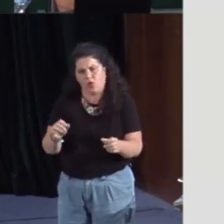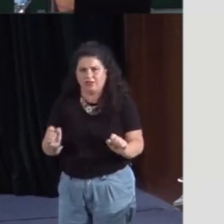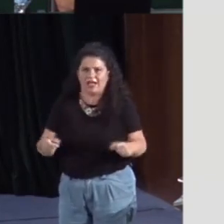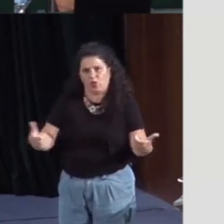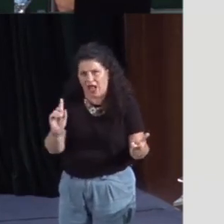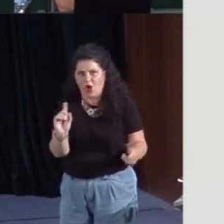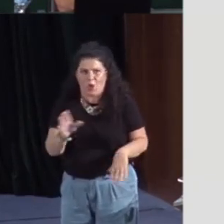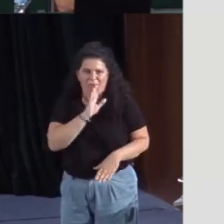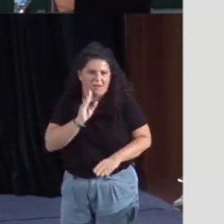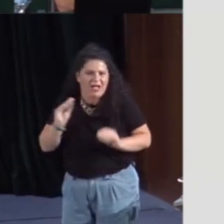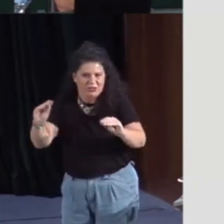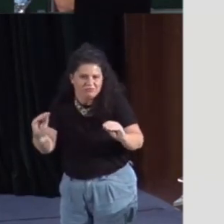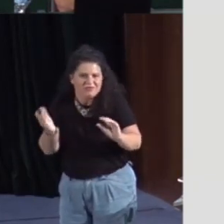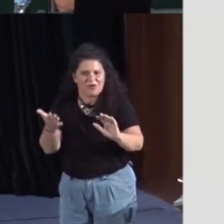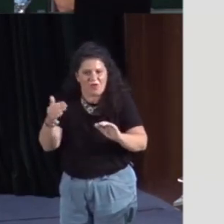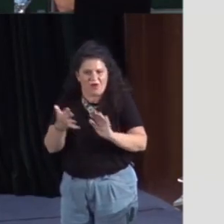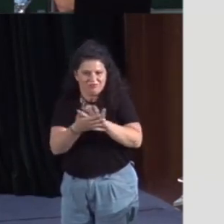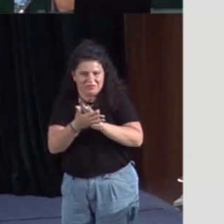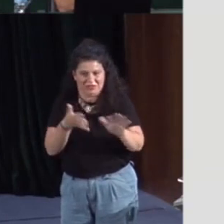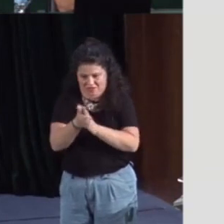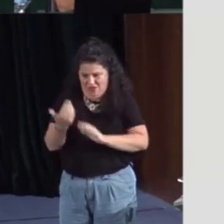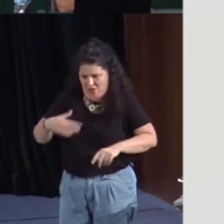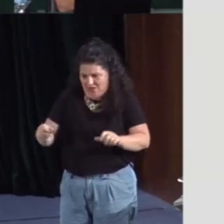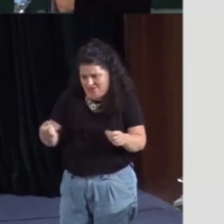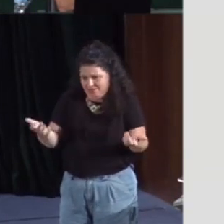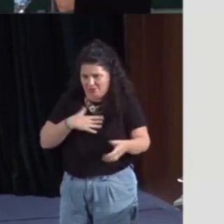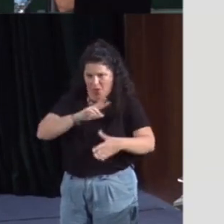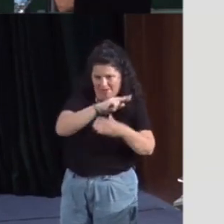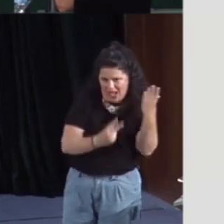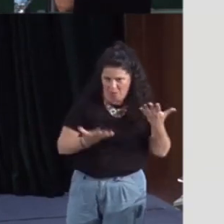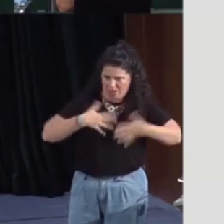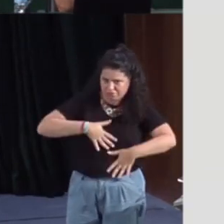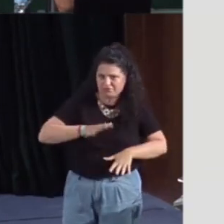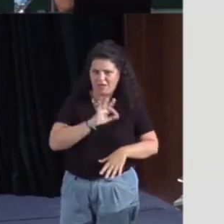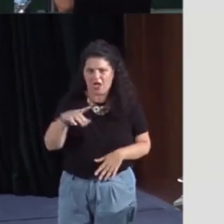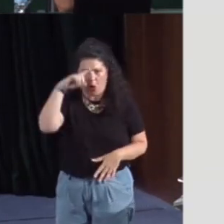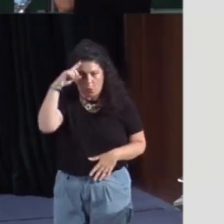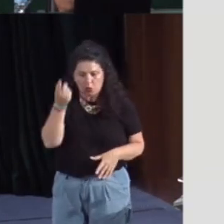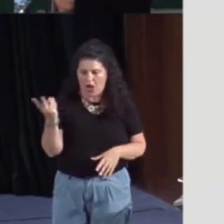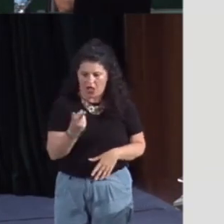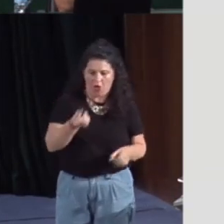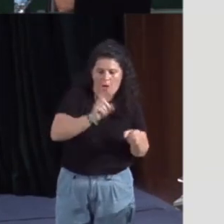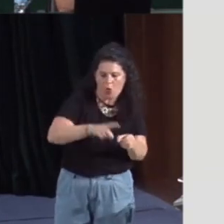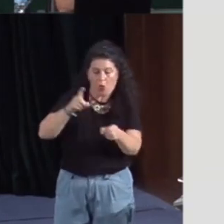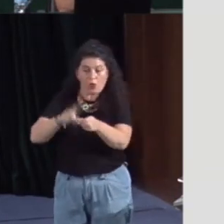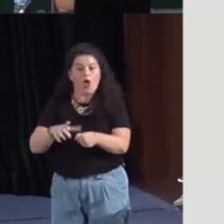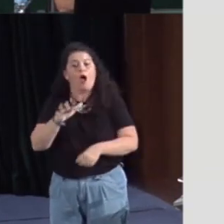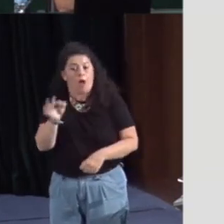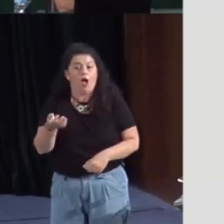una persona con la lengua de signos como lengua materna, es decir, es bilingüe, bicultural, bimodal,